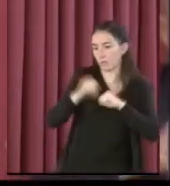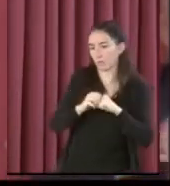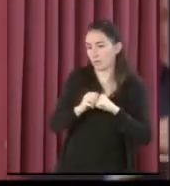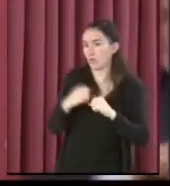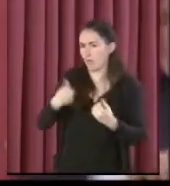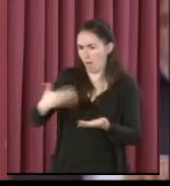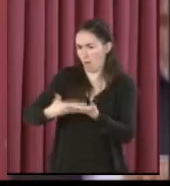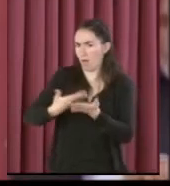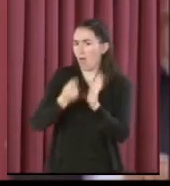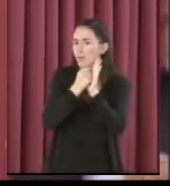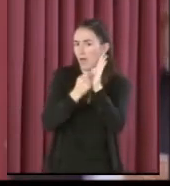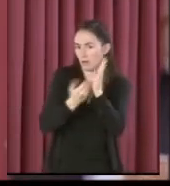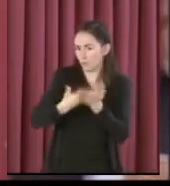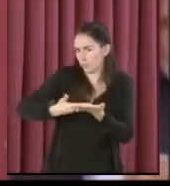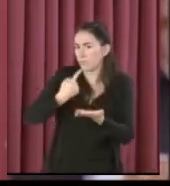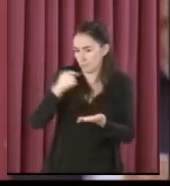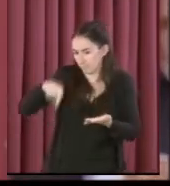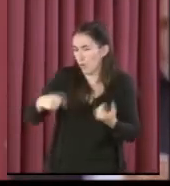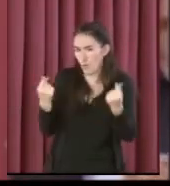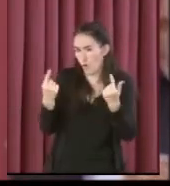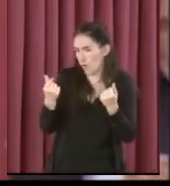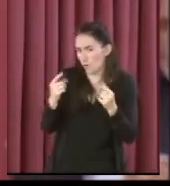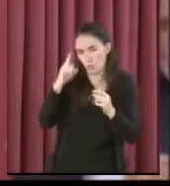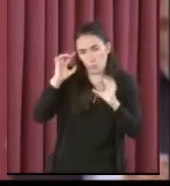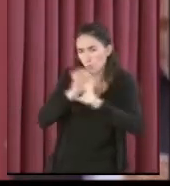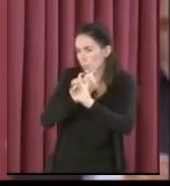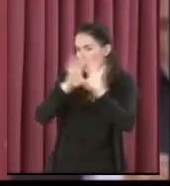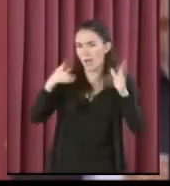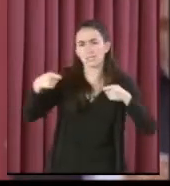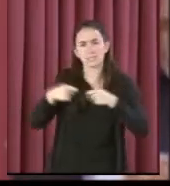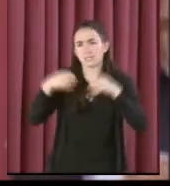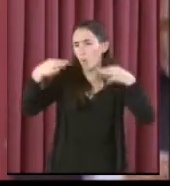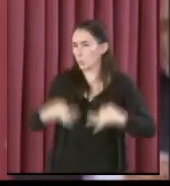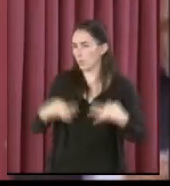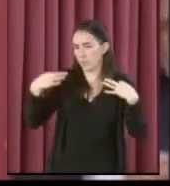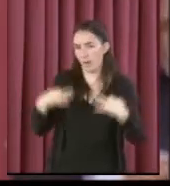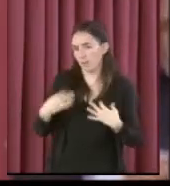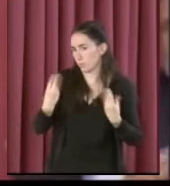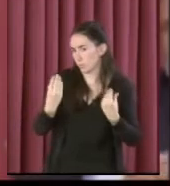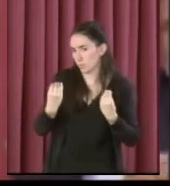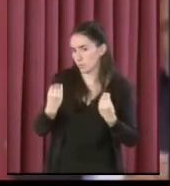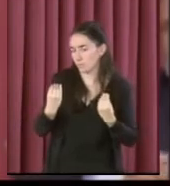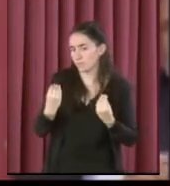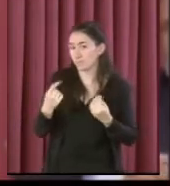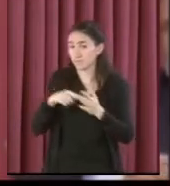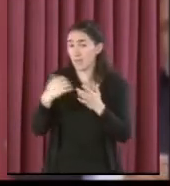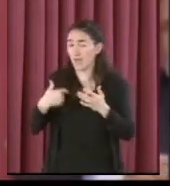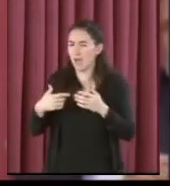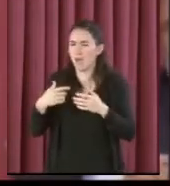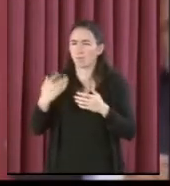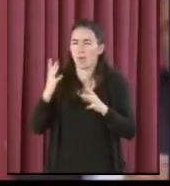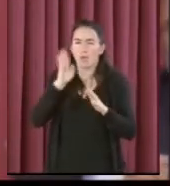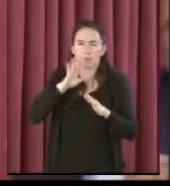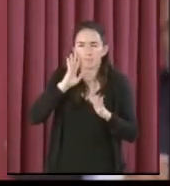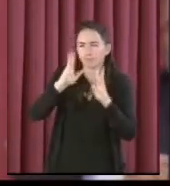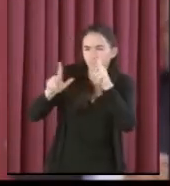datos avalan el buen trabajo de nuestra policía local. La tasa de criminalidad de Logroño ha registrado un descenso